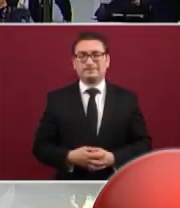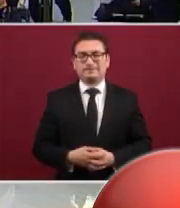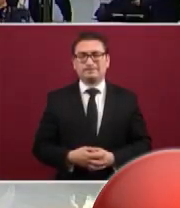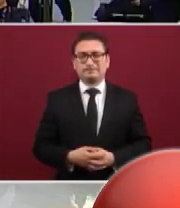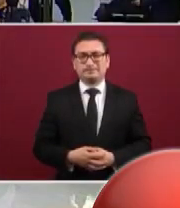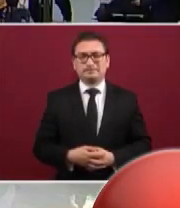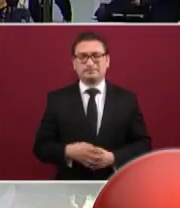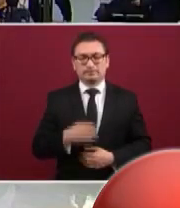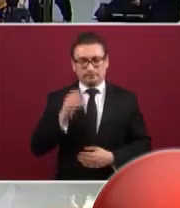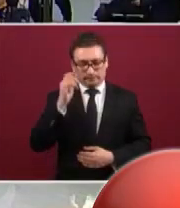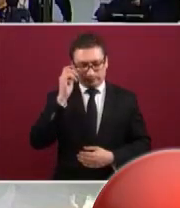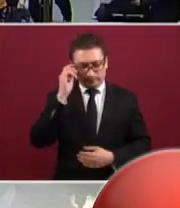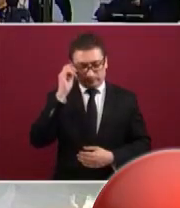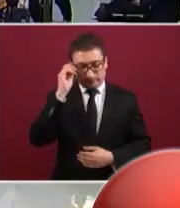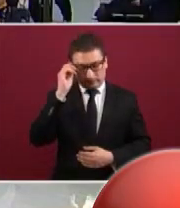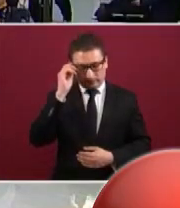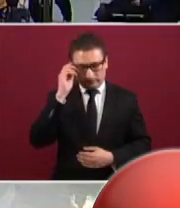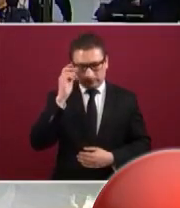participe